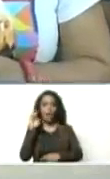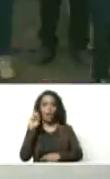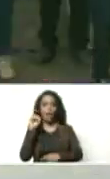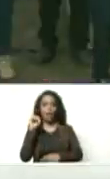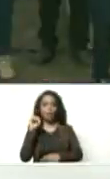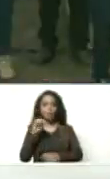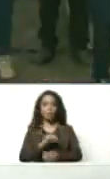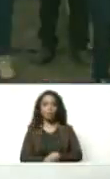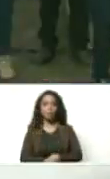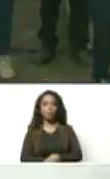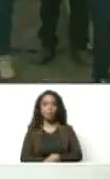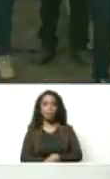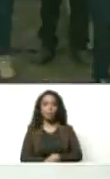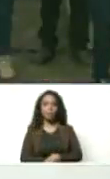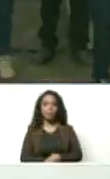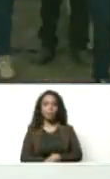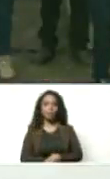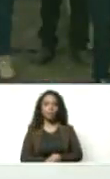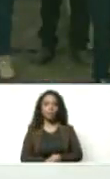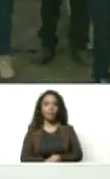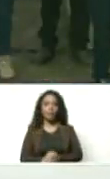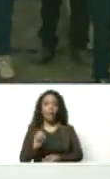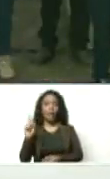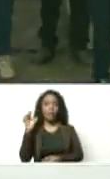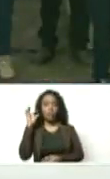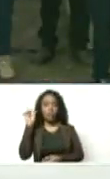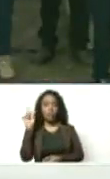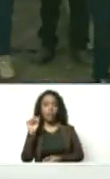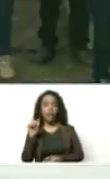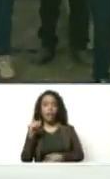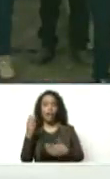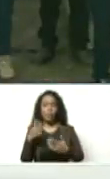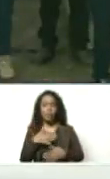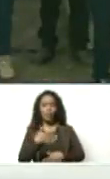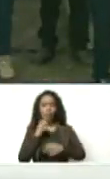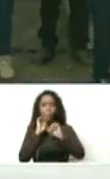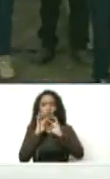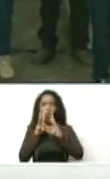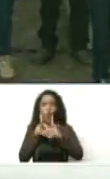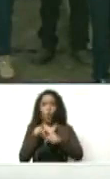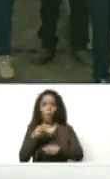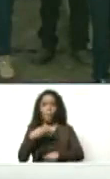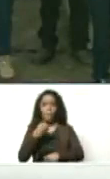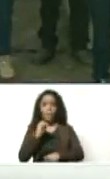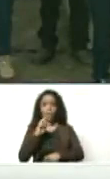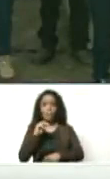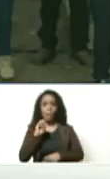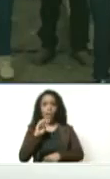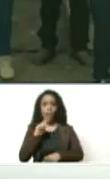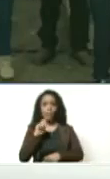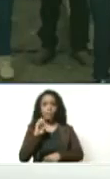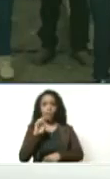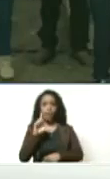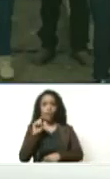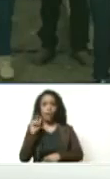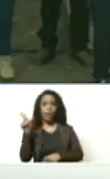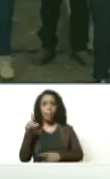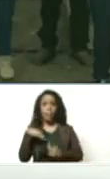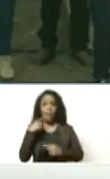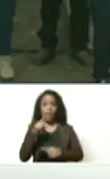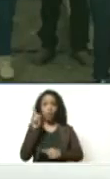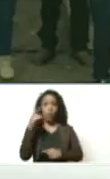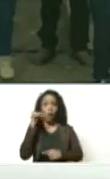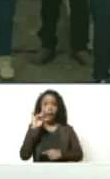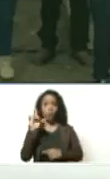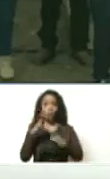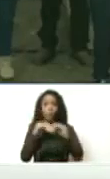Belén, Belén. Bueno, Pimentel, ¿qué te puedo decir, Pimentel? Yo lo único que te puedo decir es que mañana tienes